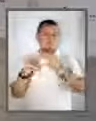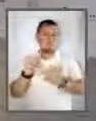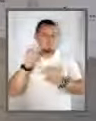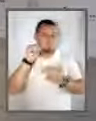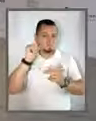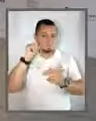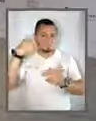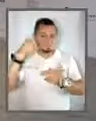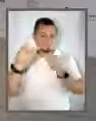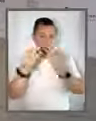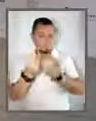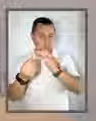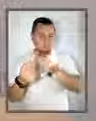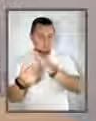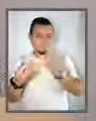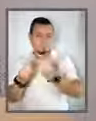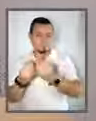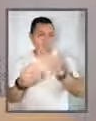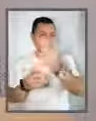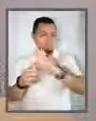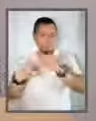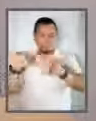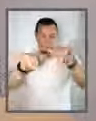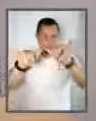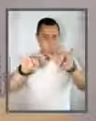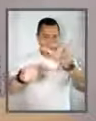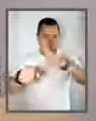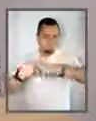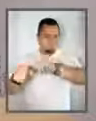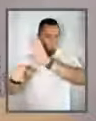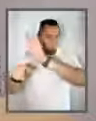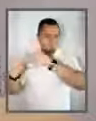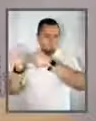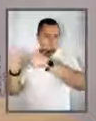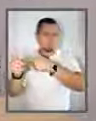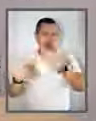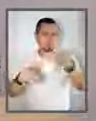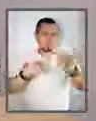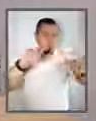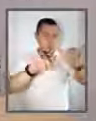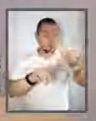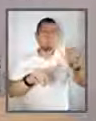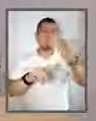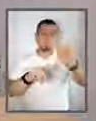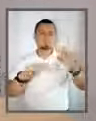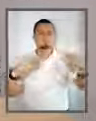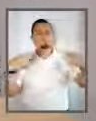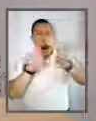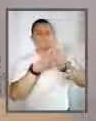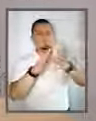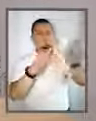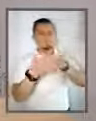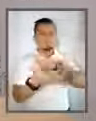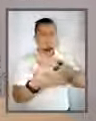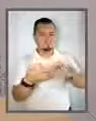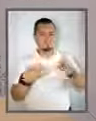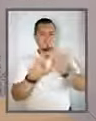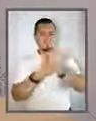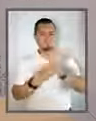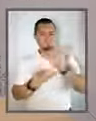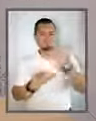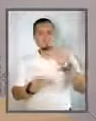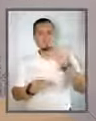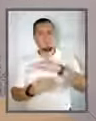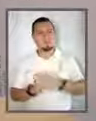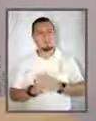anoche, todo el laboratorio. Nada más, el hospital no, el laboratorio de Puerta de Hierro sí está suspendido. ¿Y el laboratorio